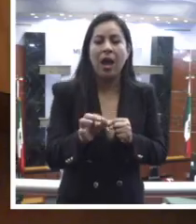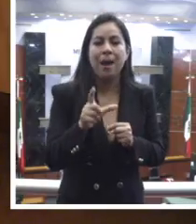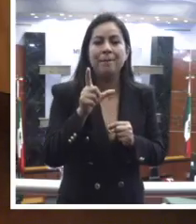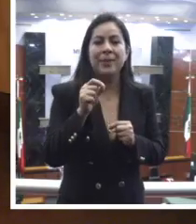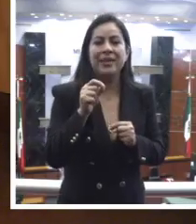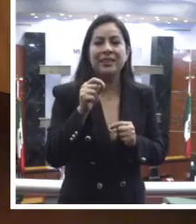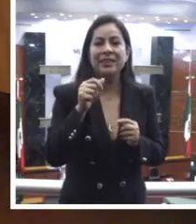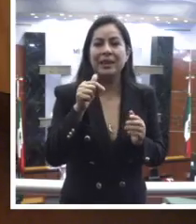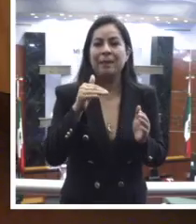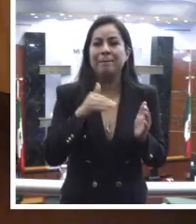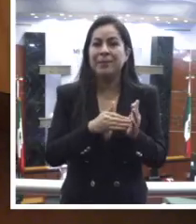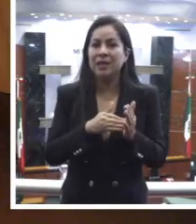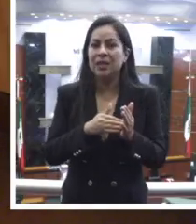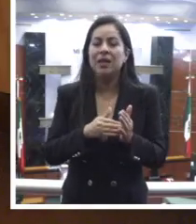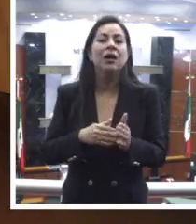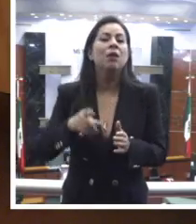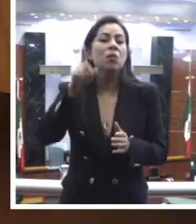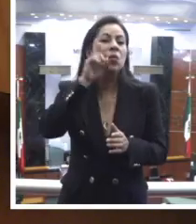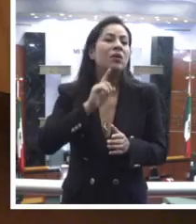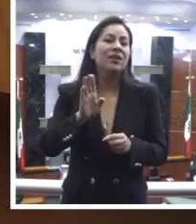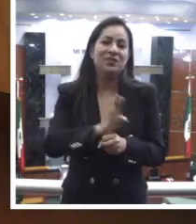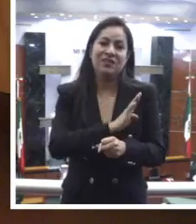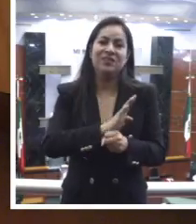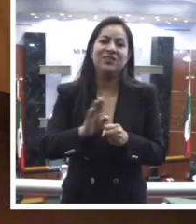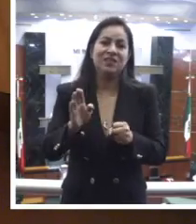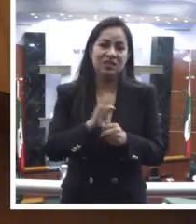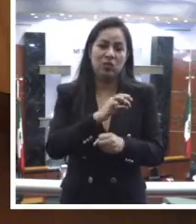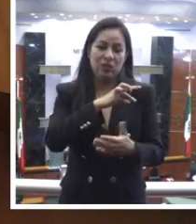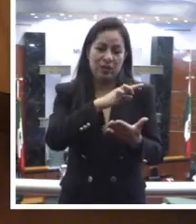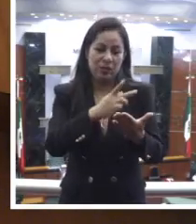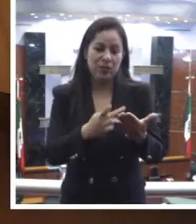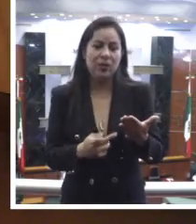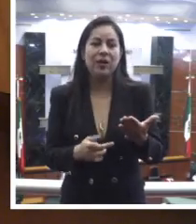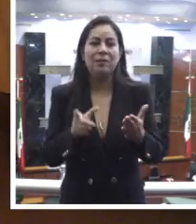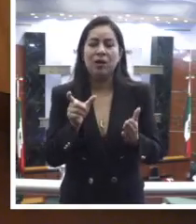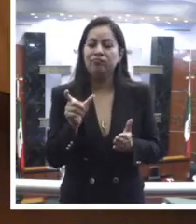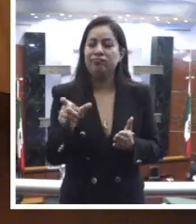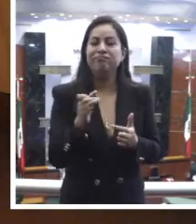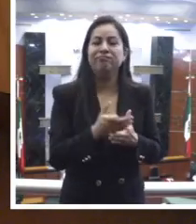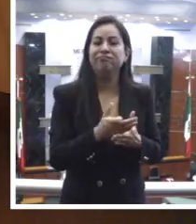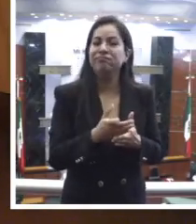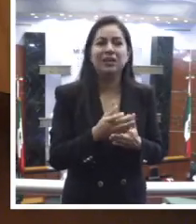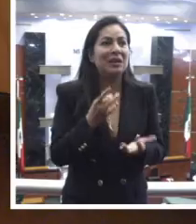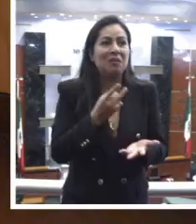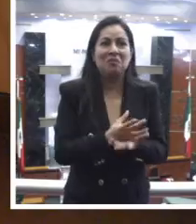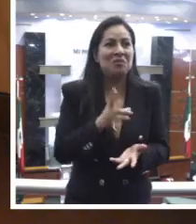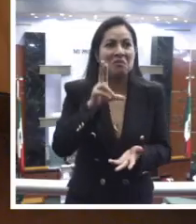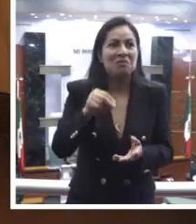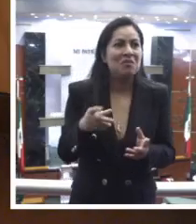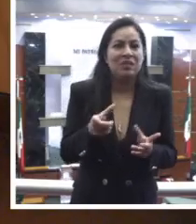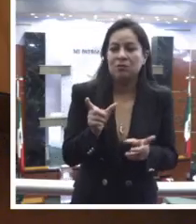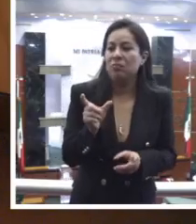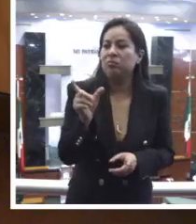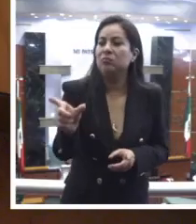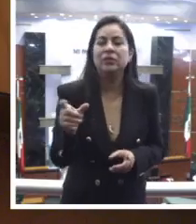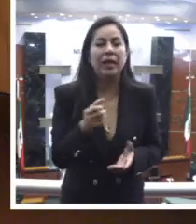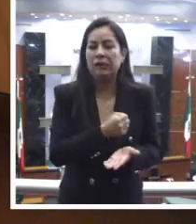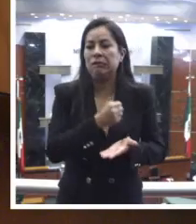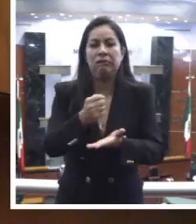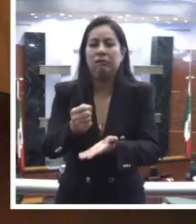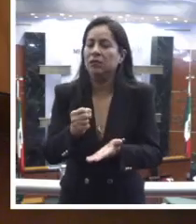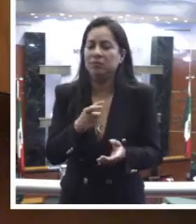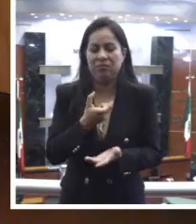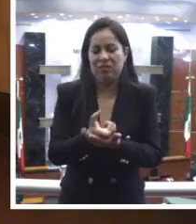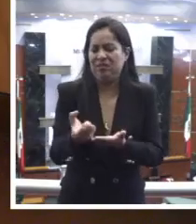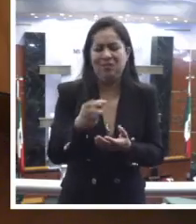20,000 mujeres beneficiadas con este gran programa que es la tarjeta violeta, que no solamente es la entrega de un recurso,